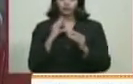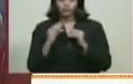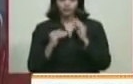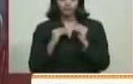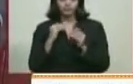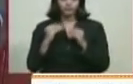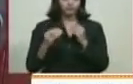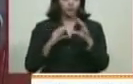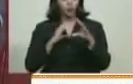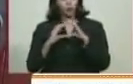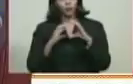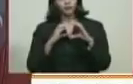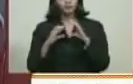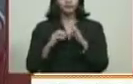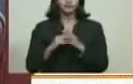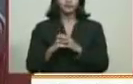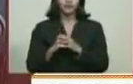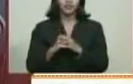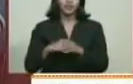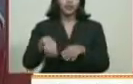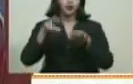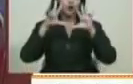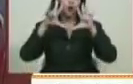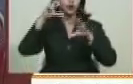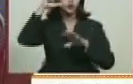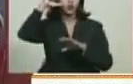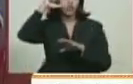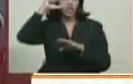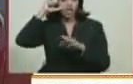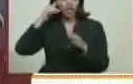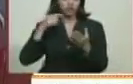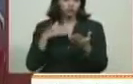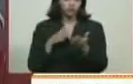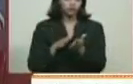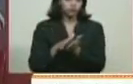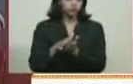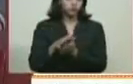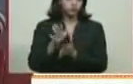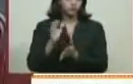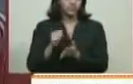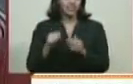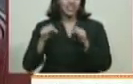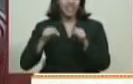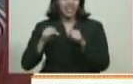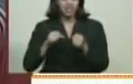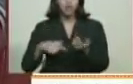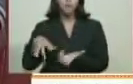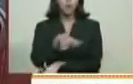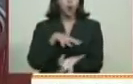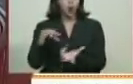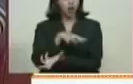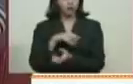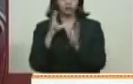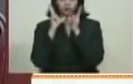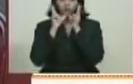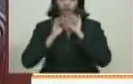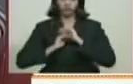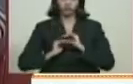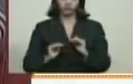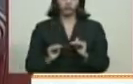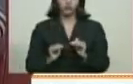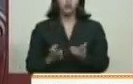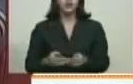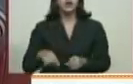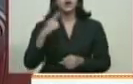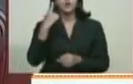y pasado ya casi ocho días, poco más de ocho días de este suceso trágico, hubiese alguien en el